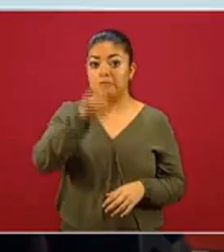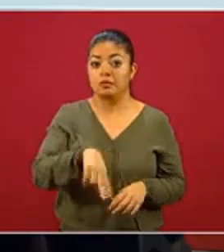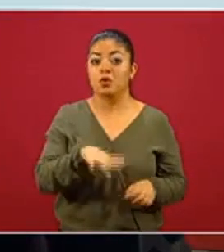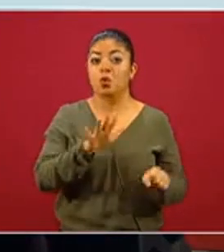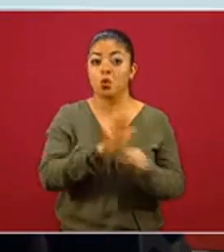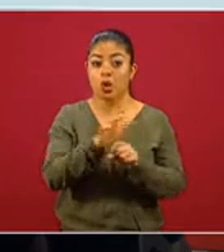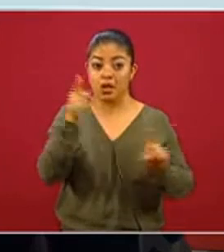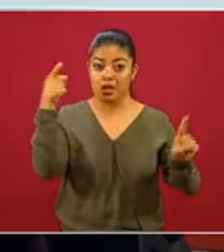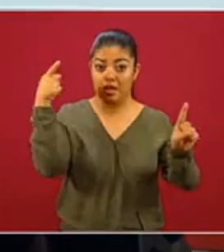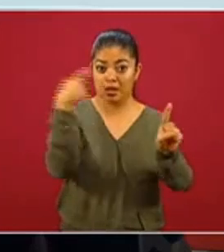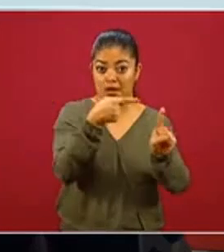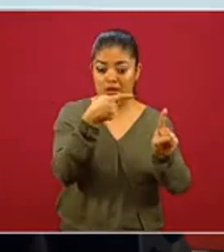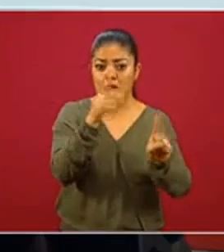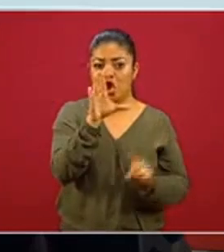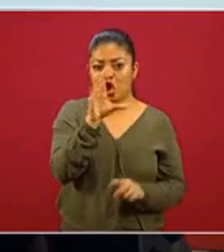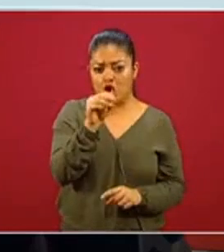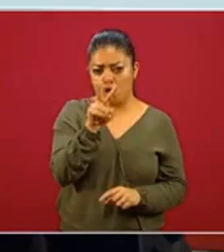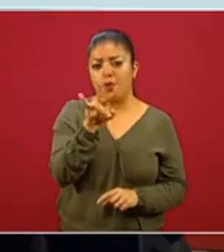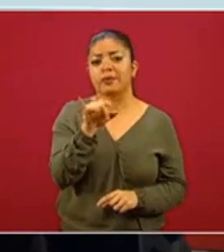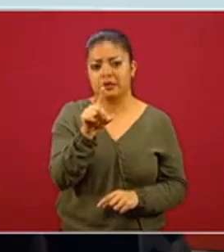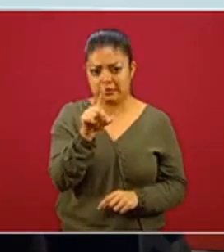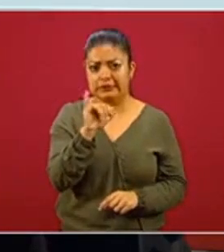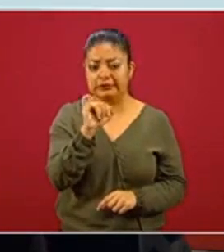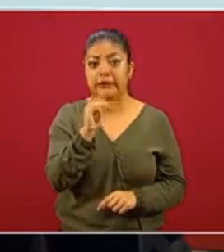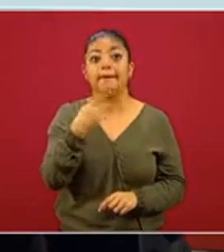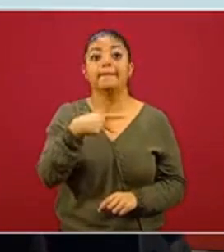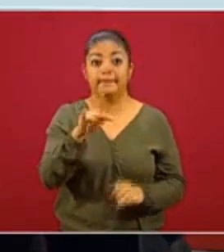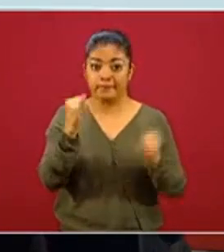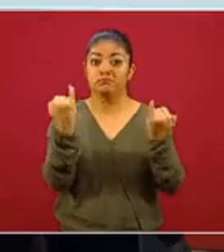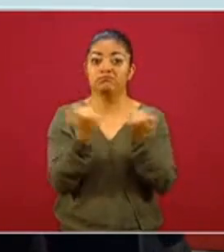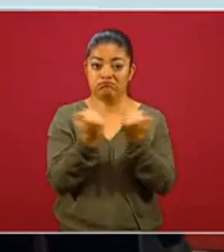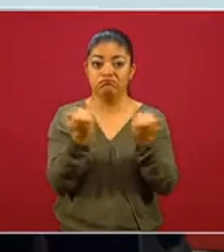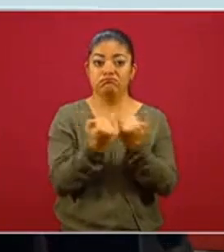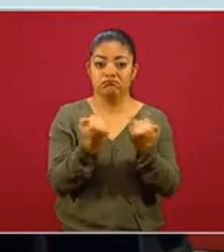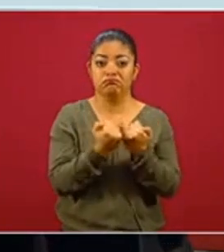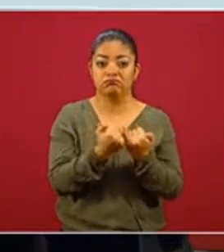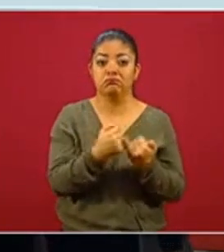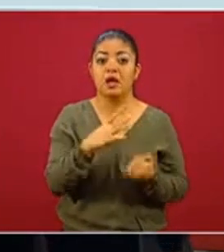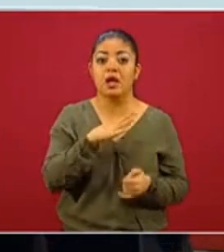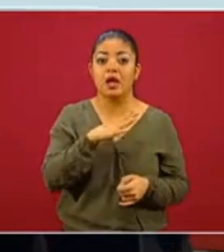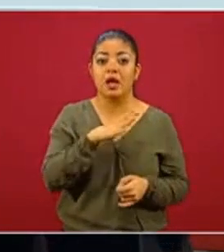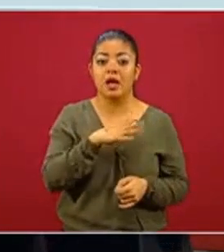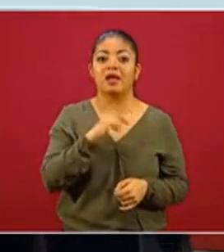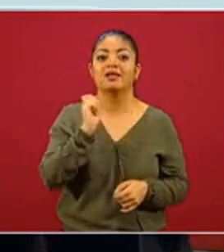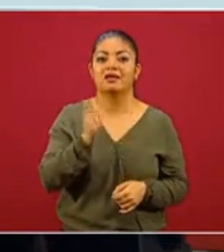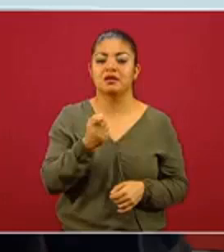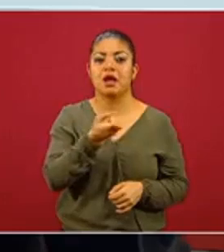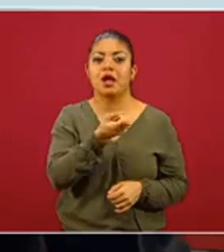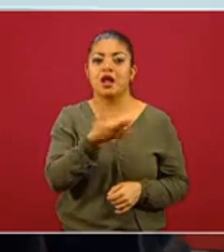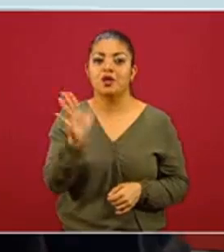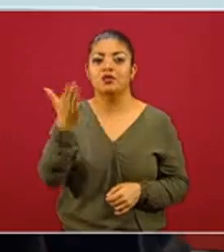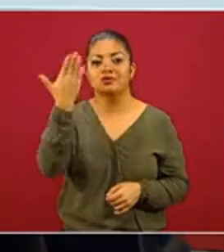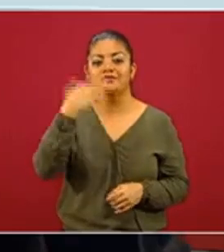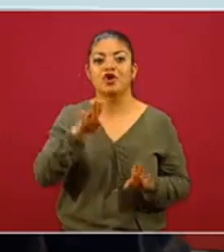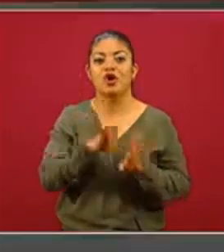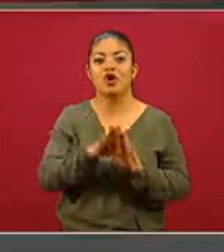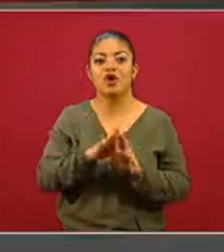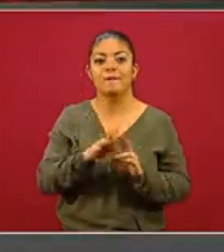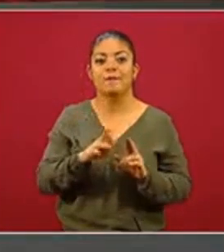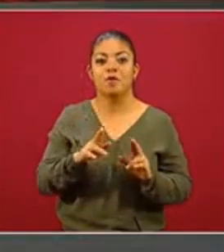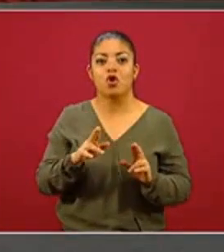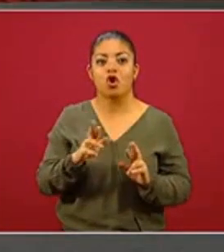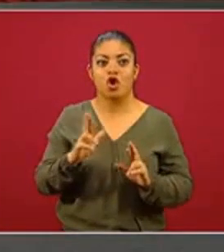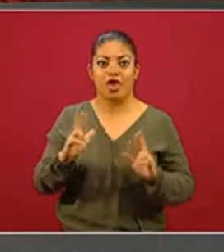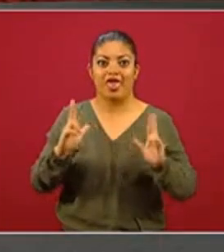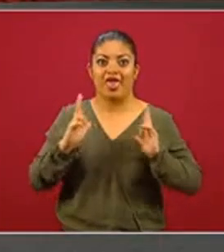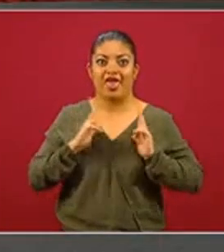COVID, también es cierto que hay muchos héroes anónimos que están tratando de